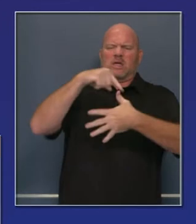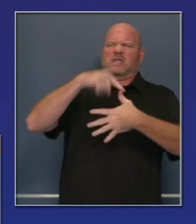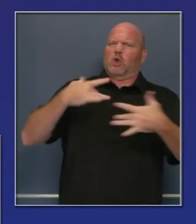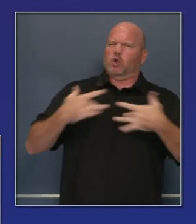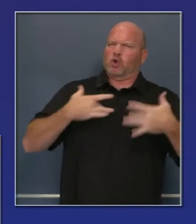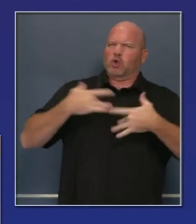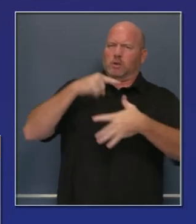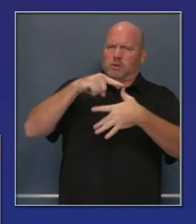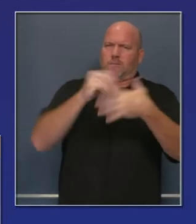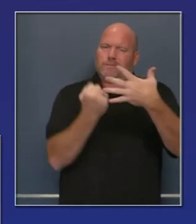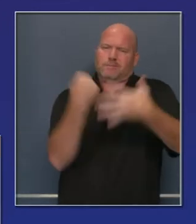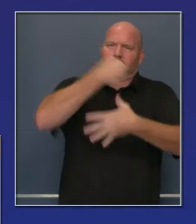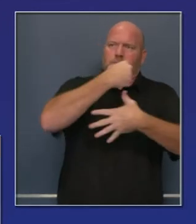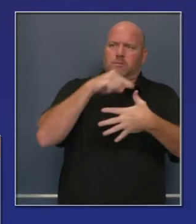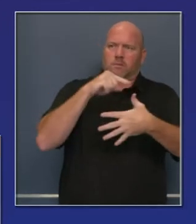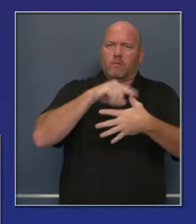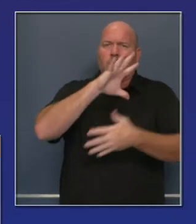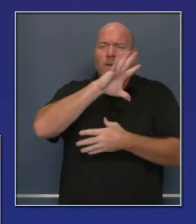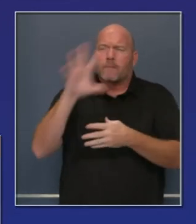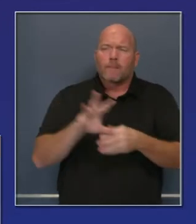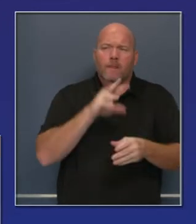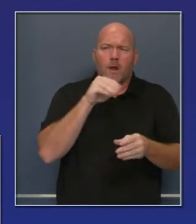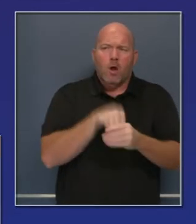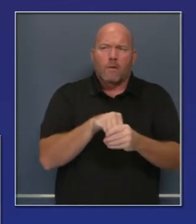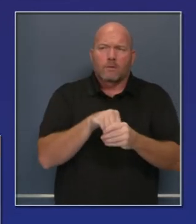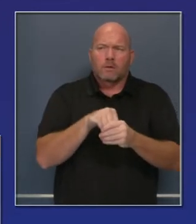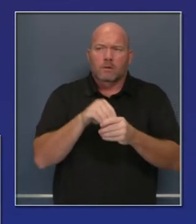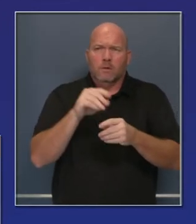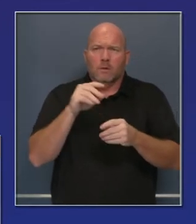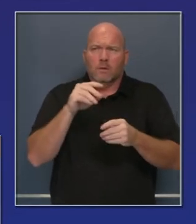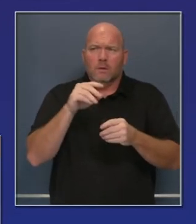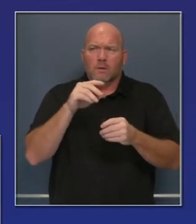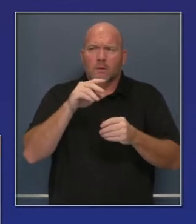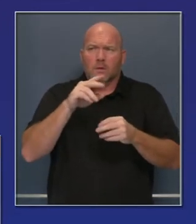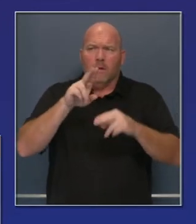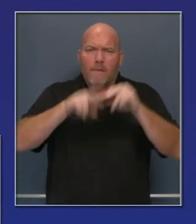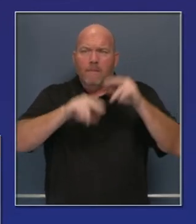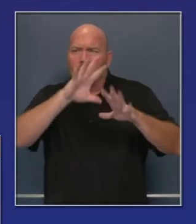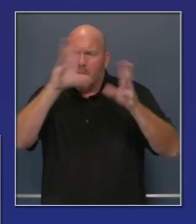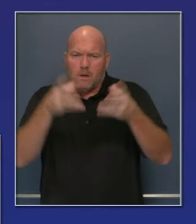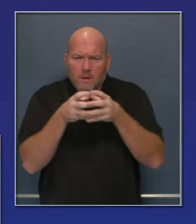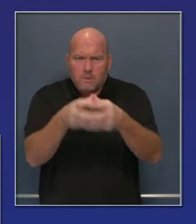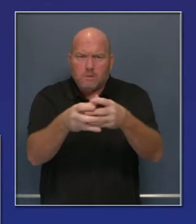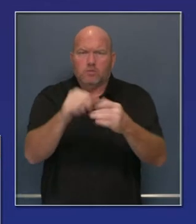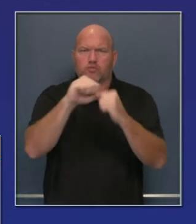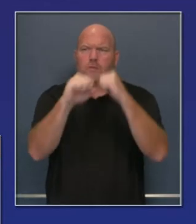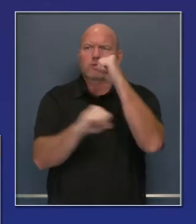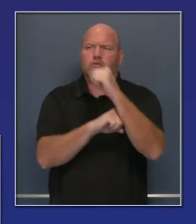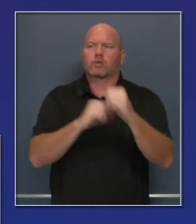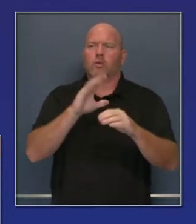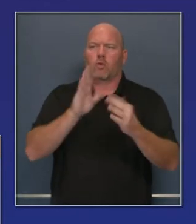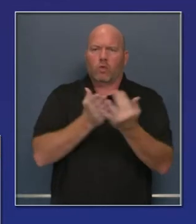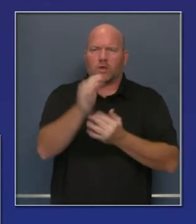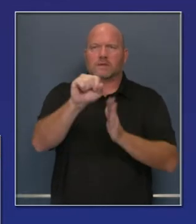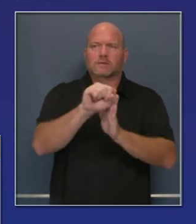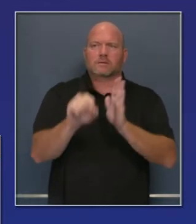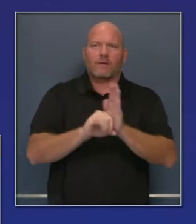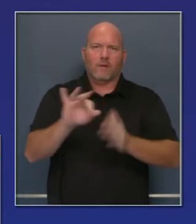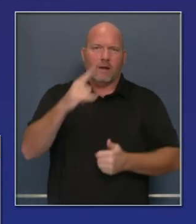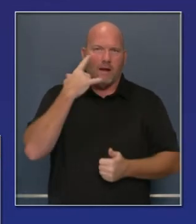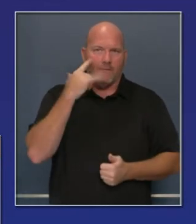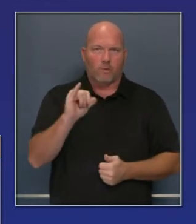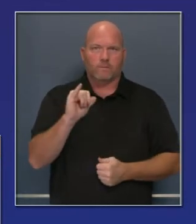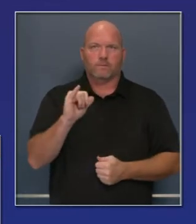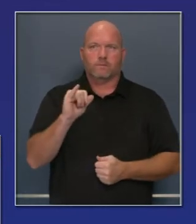que tengan exposiciones más preocupantes. Así que esto con ese personal está aumentando esta infraestructura a lo ancho del estado